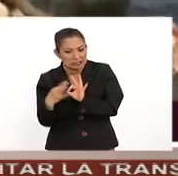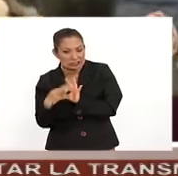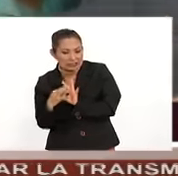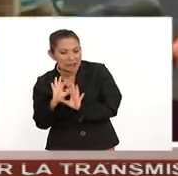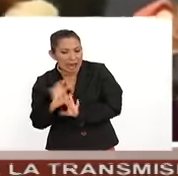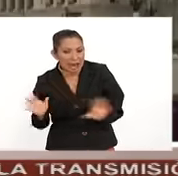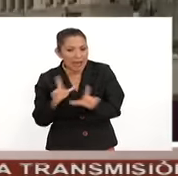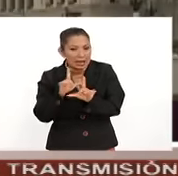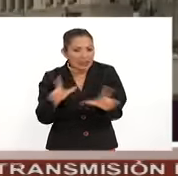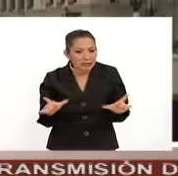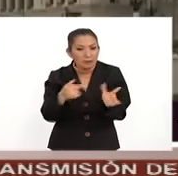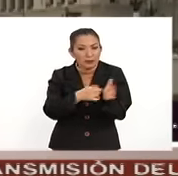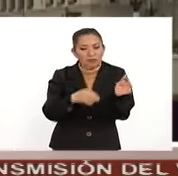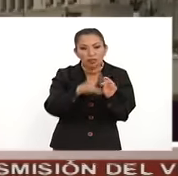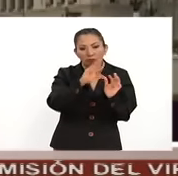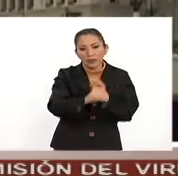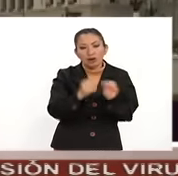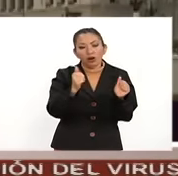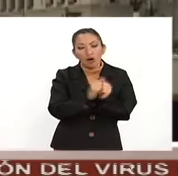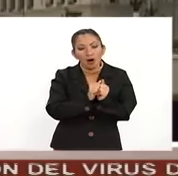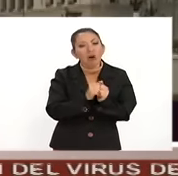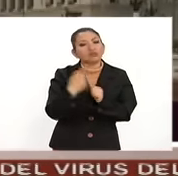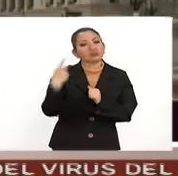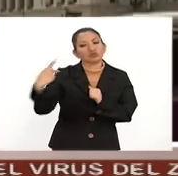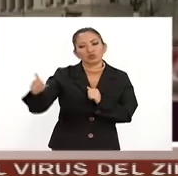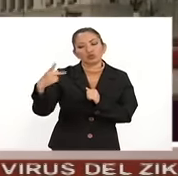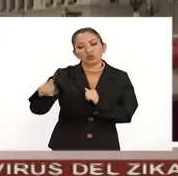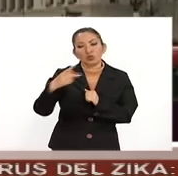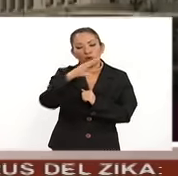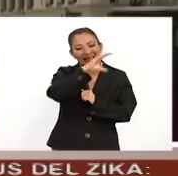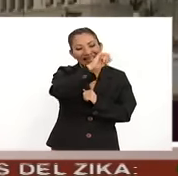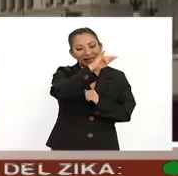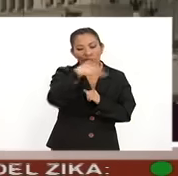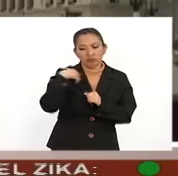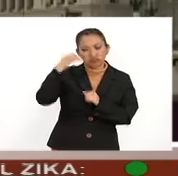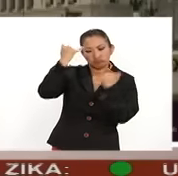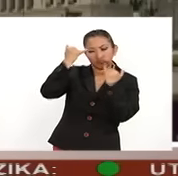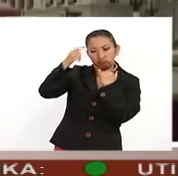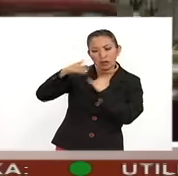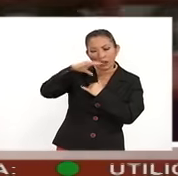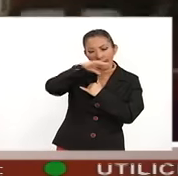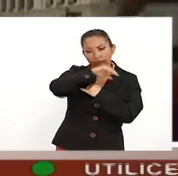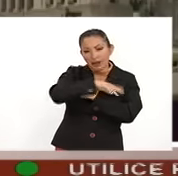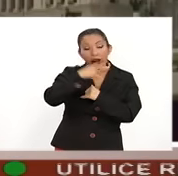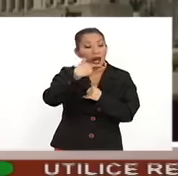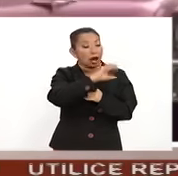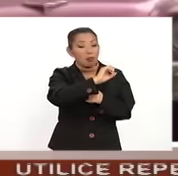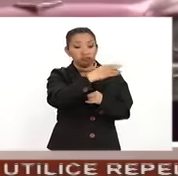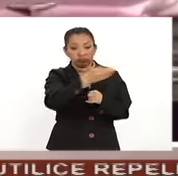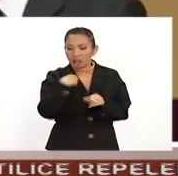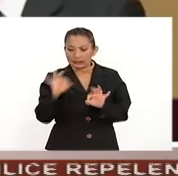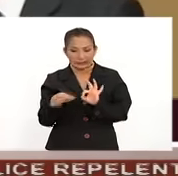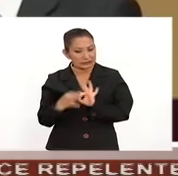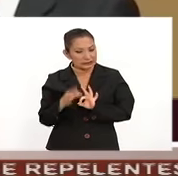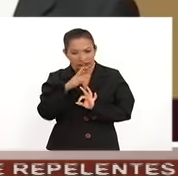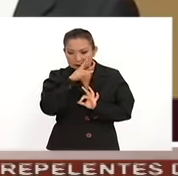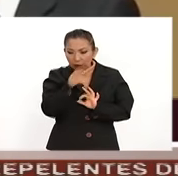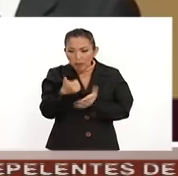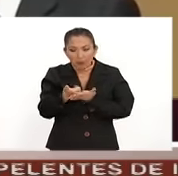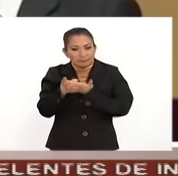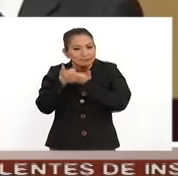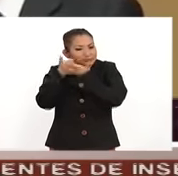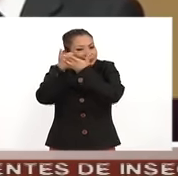se gestaron en los años 90 a través de la política de Clinton hacia La Habana, y hoy en día, bueno, Obama la concreta, respondiendo un poco